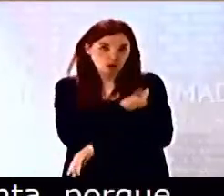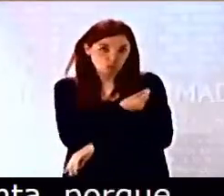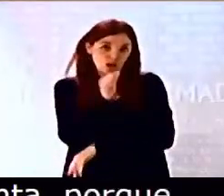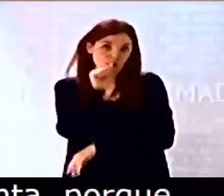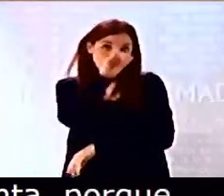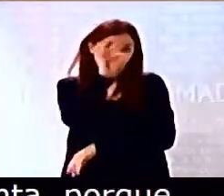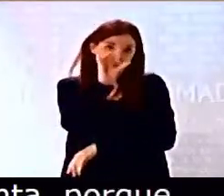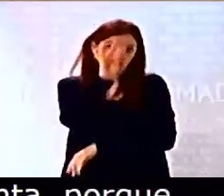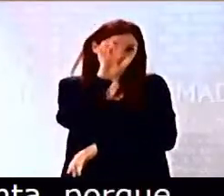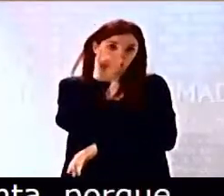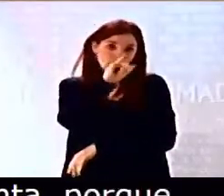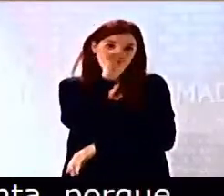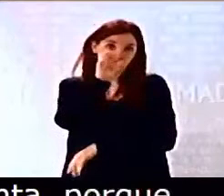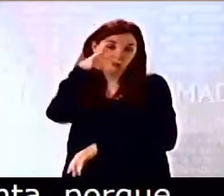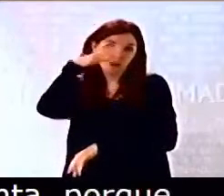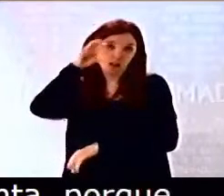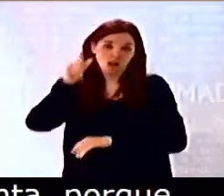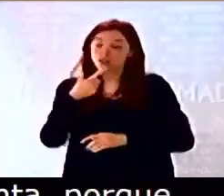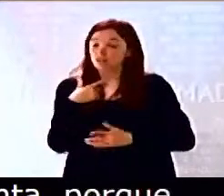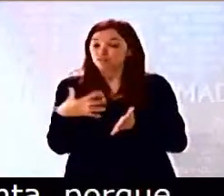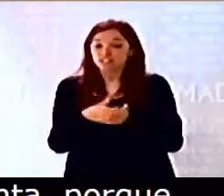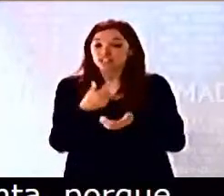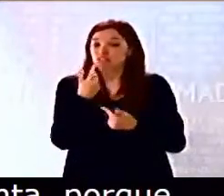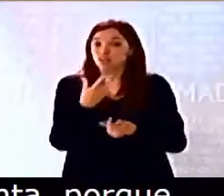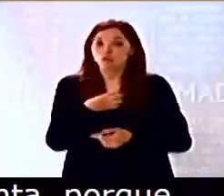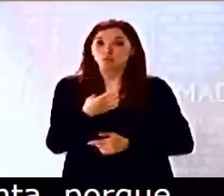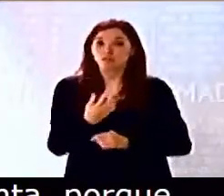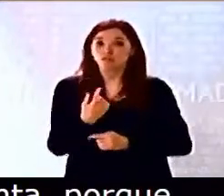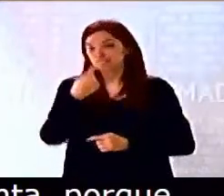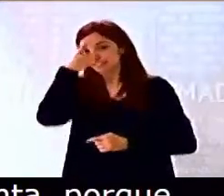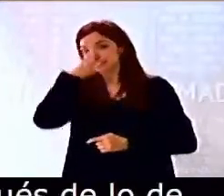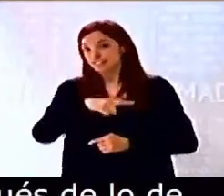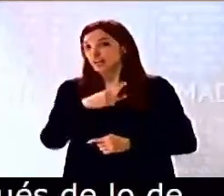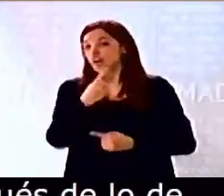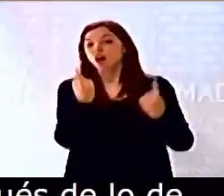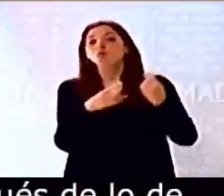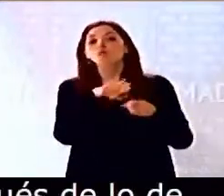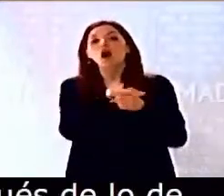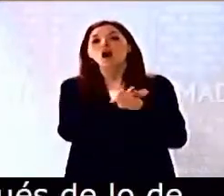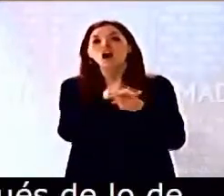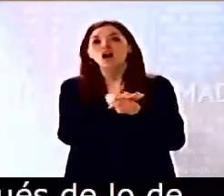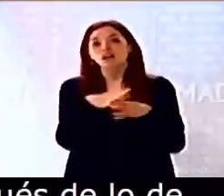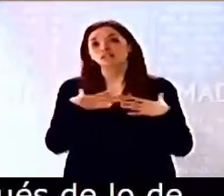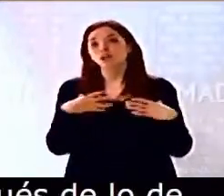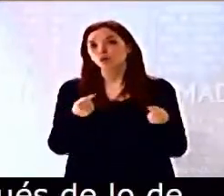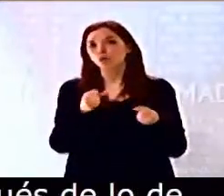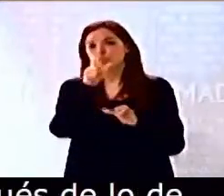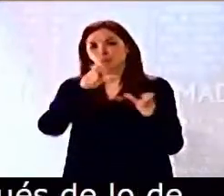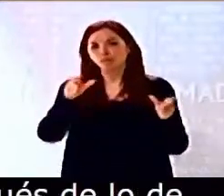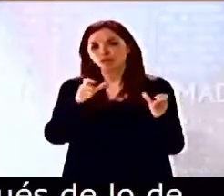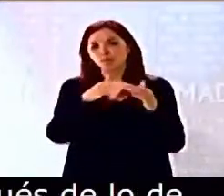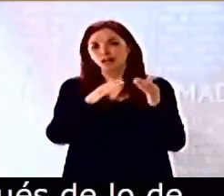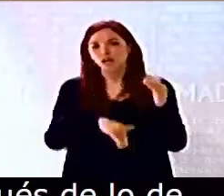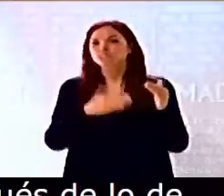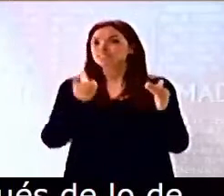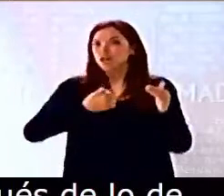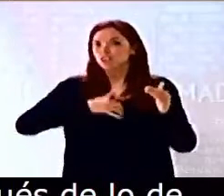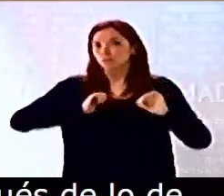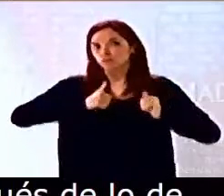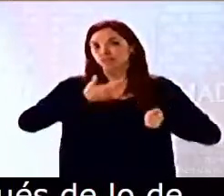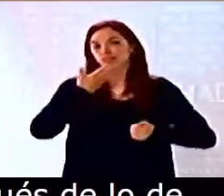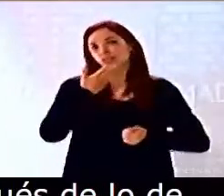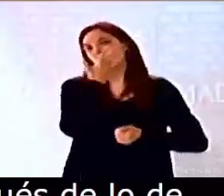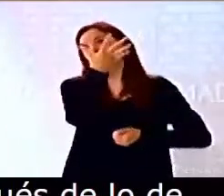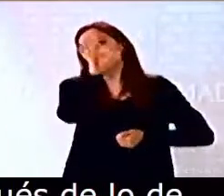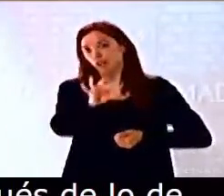no le quiero dar una cifra. Yo sé que hay áreas de salud que tienen muy poca población que ya están vacunando a 50 y tantos años, pero hay otras áreas